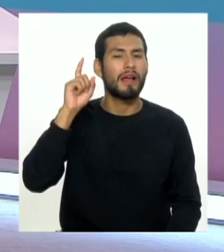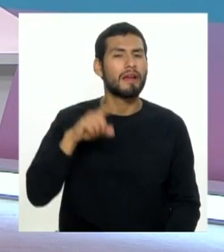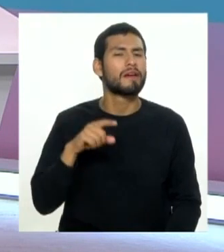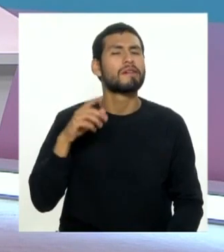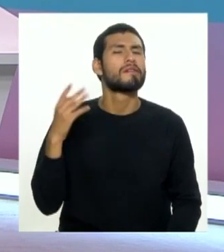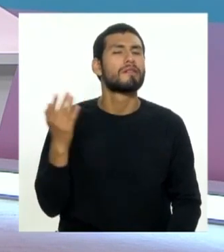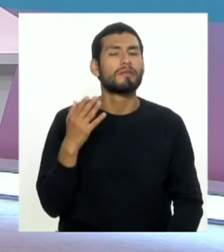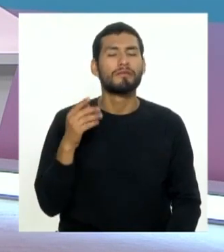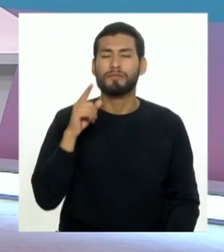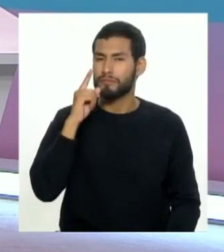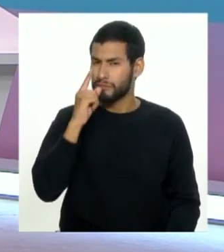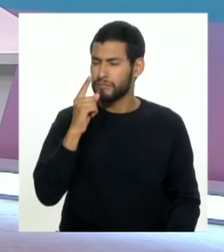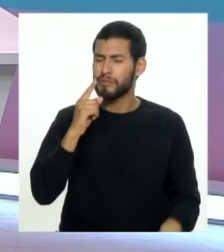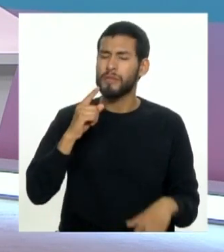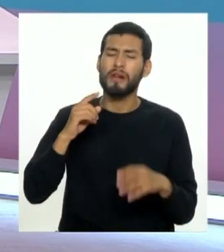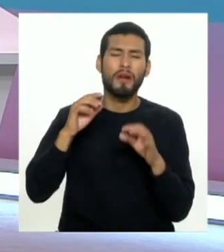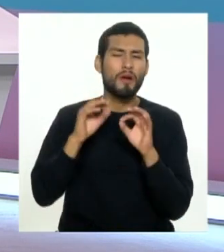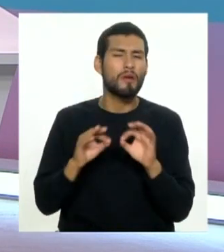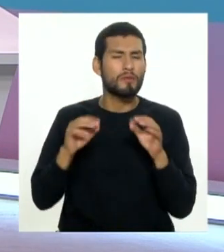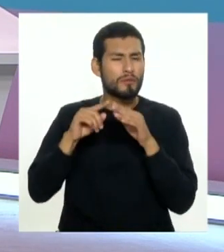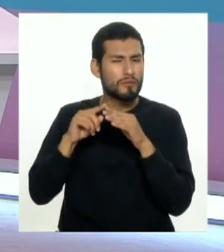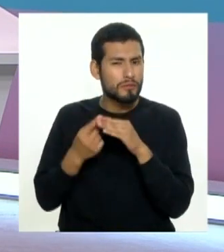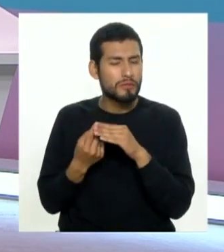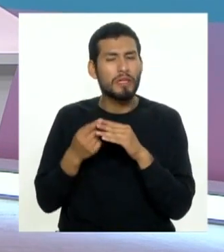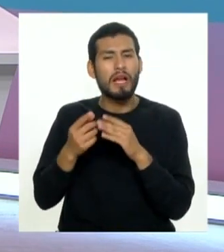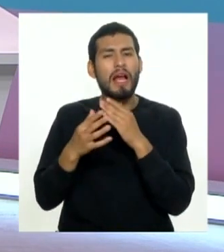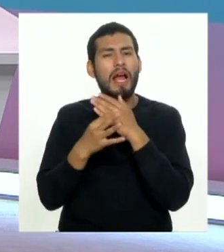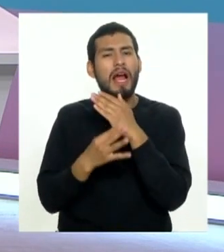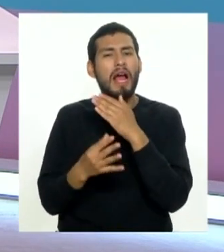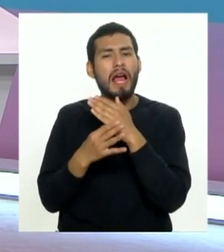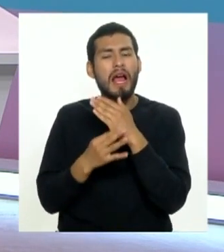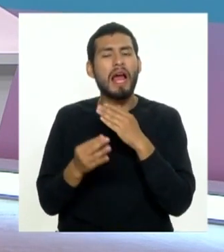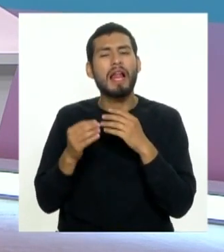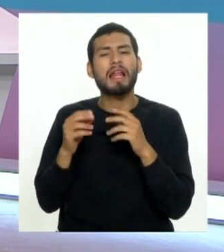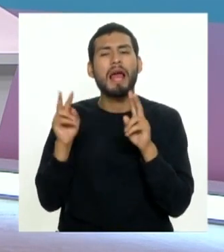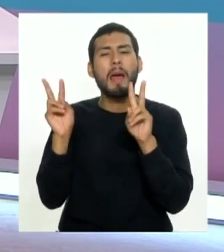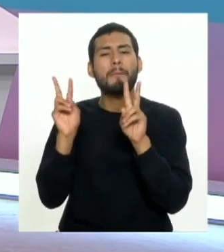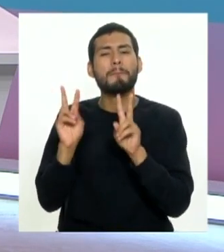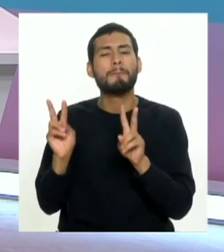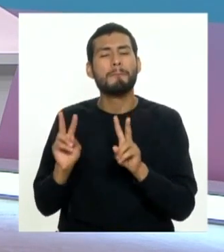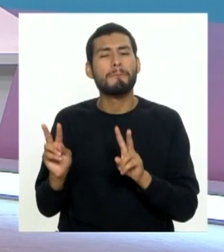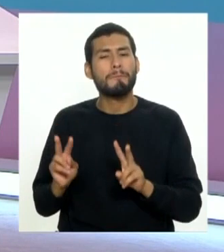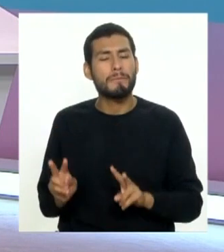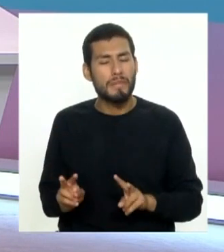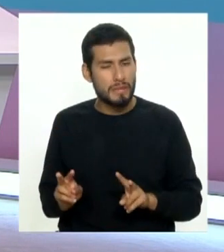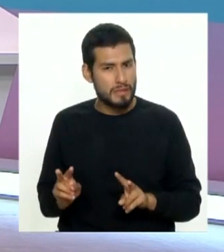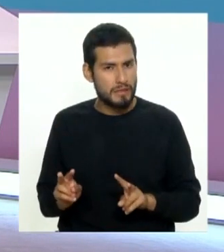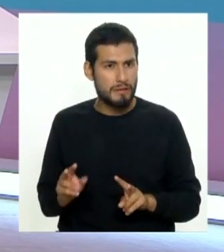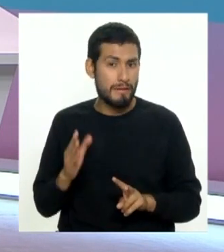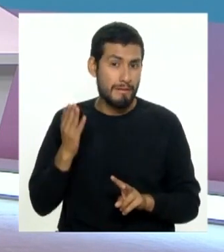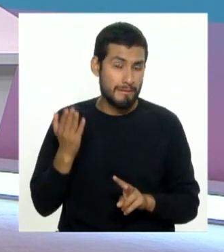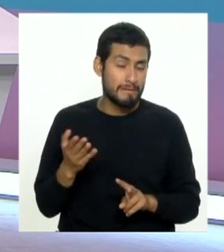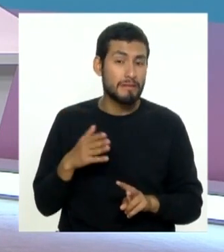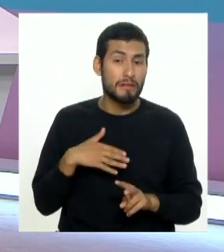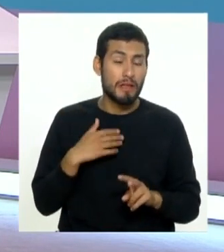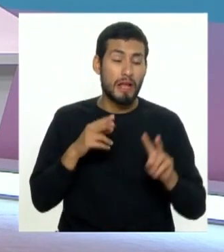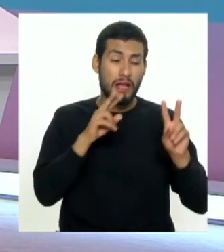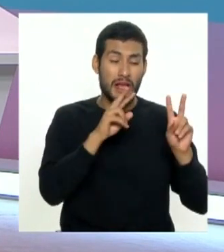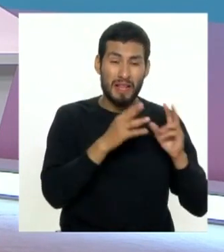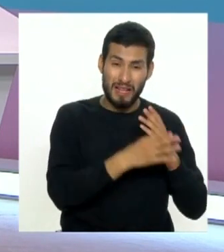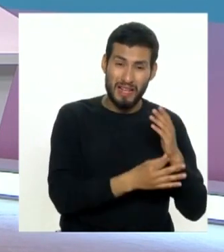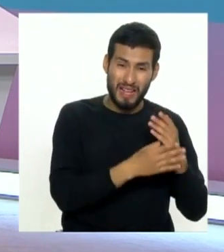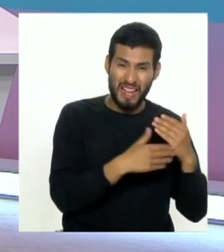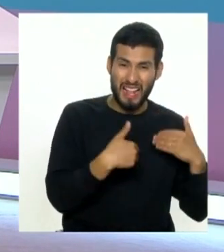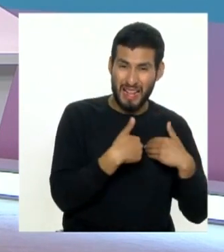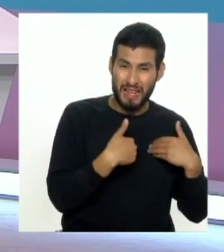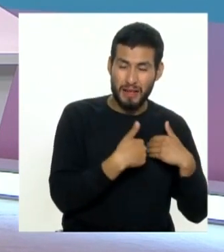base inicialmente a las grasas vegetales. ¿No es cierto? Puede haber grasas de origen animal, pero